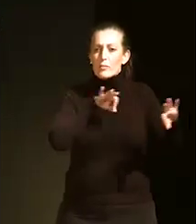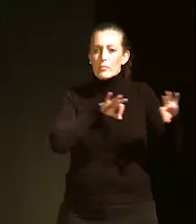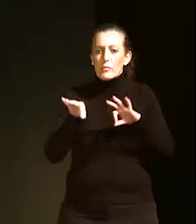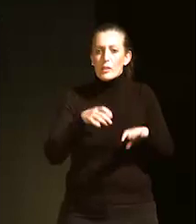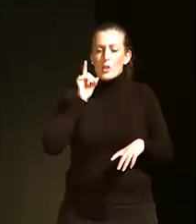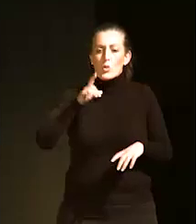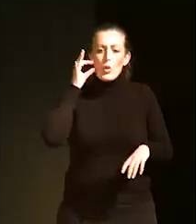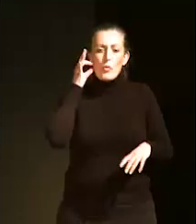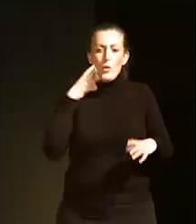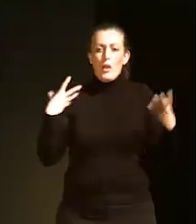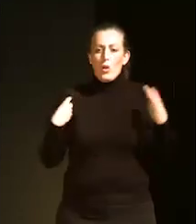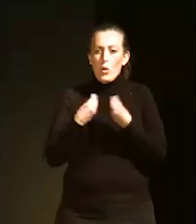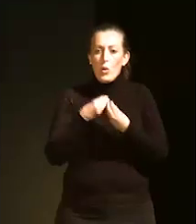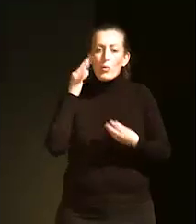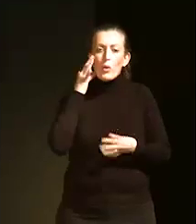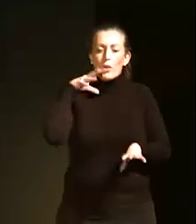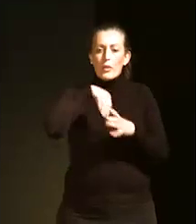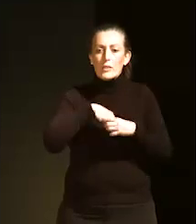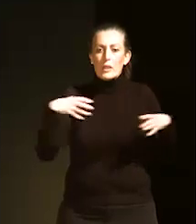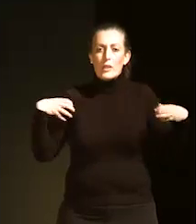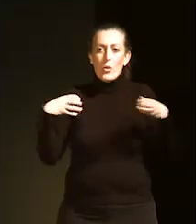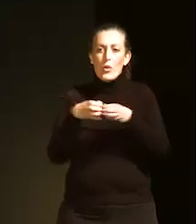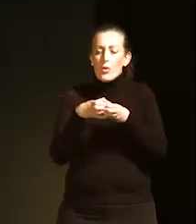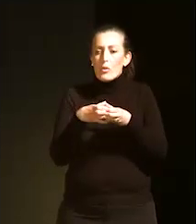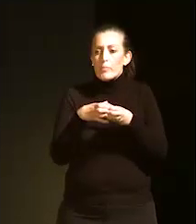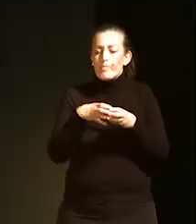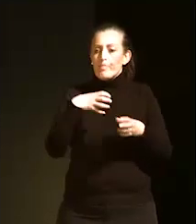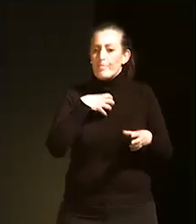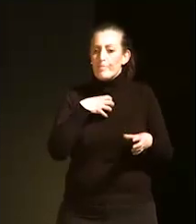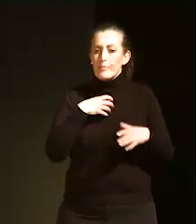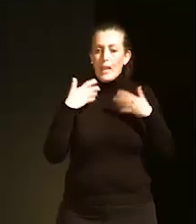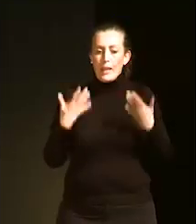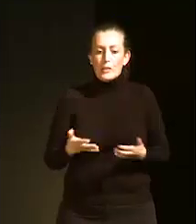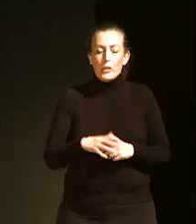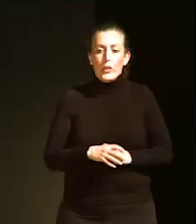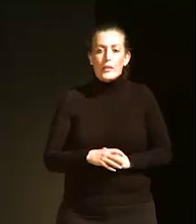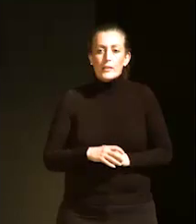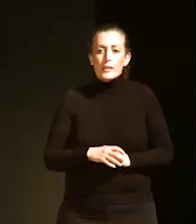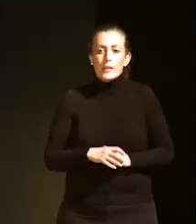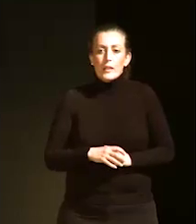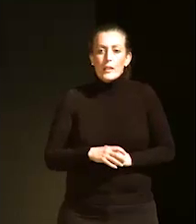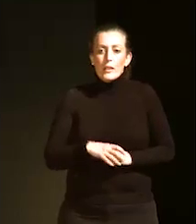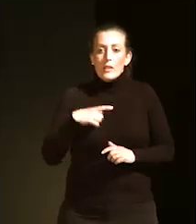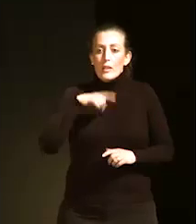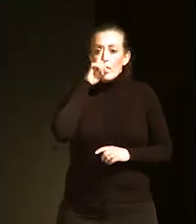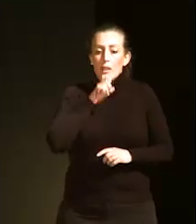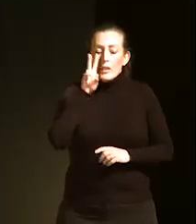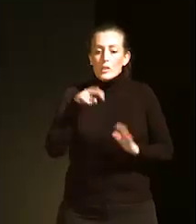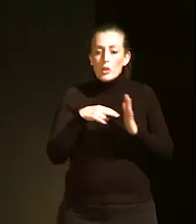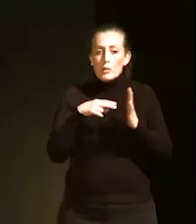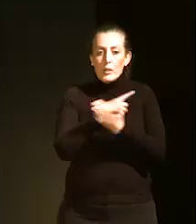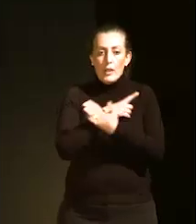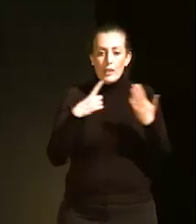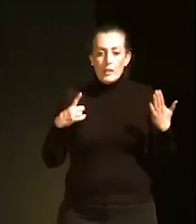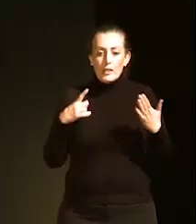mujeres y con mujeres y dentro del grupo no se dio entonces en el año 2016